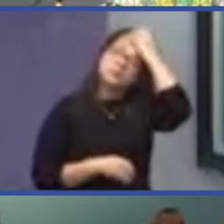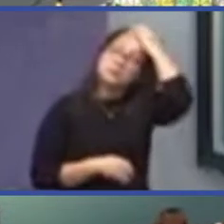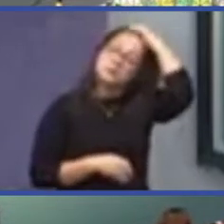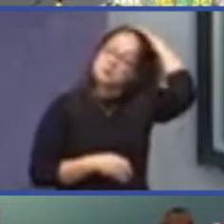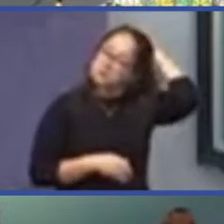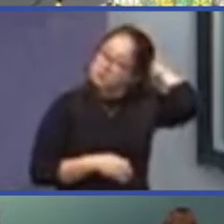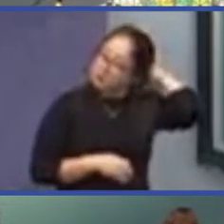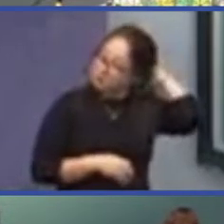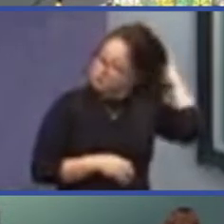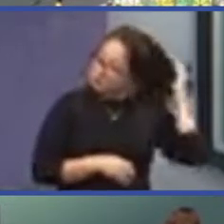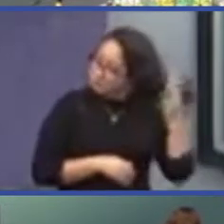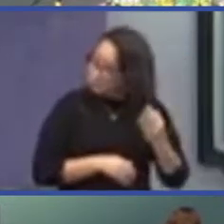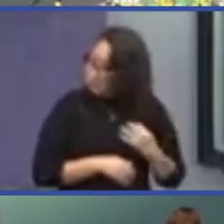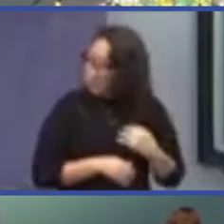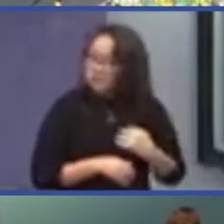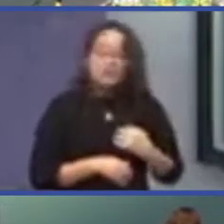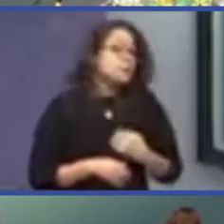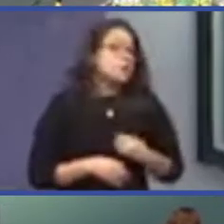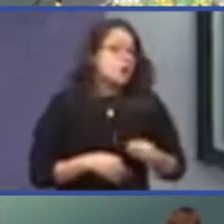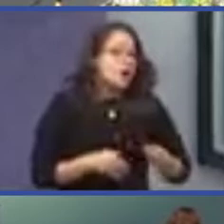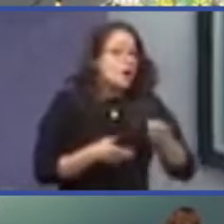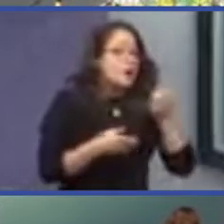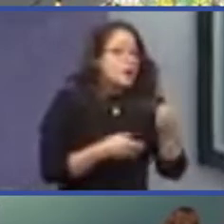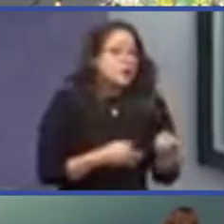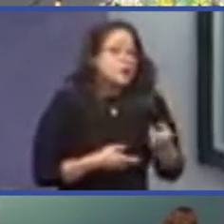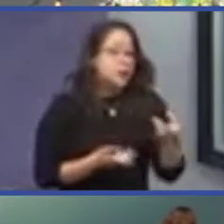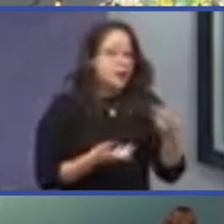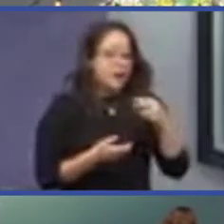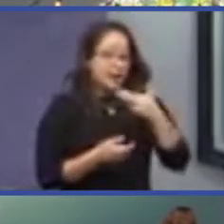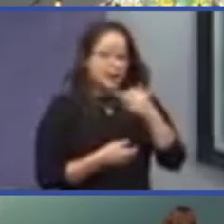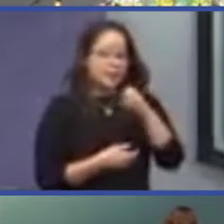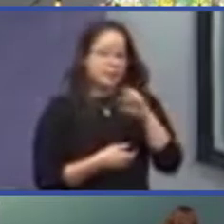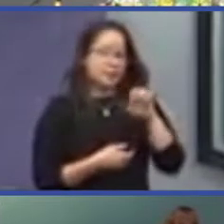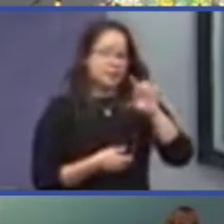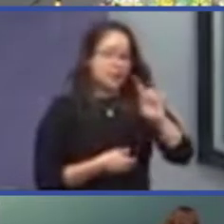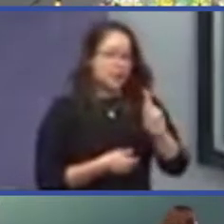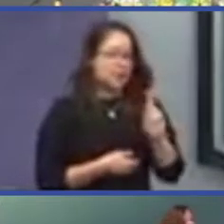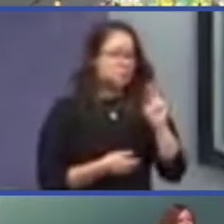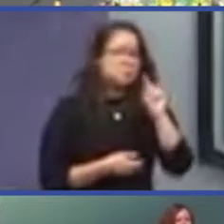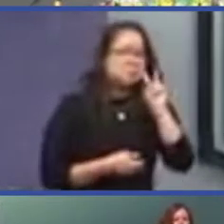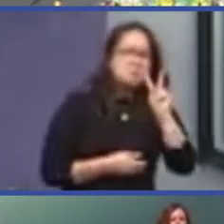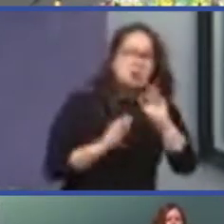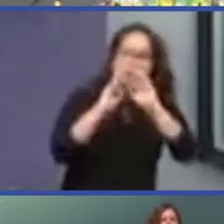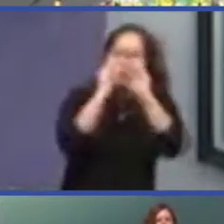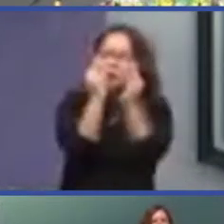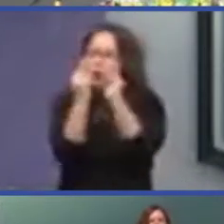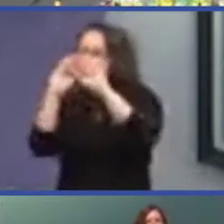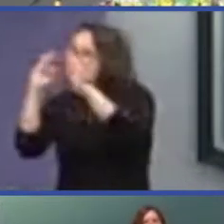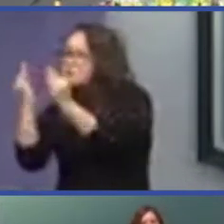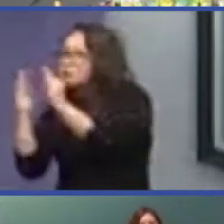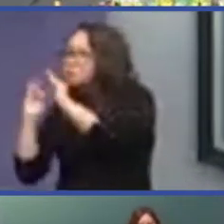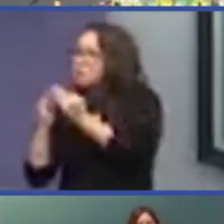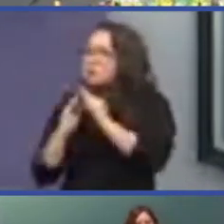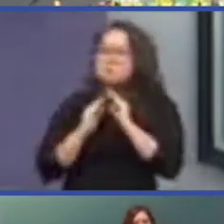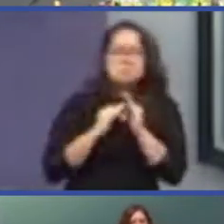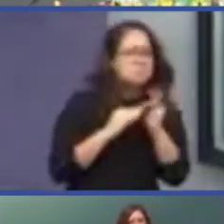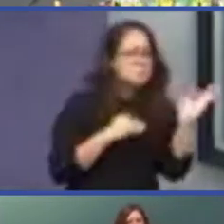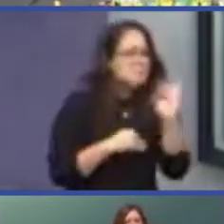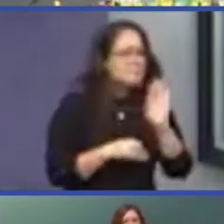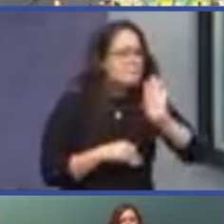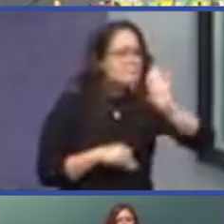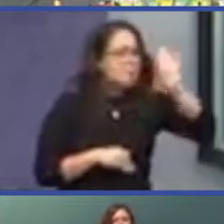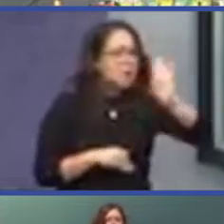Escher encontró unas figuras que podrían pensar ustedes como un mosaico